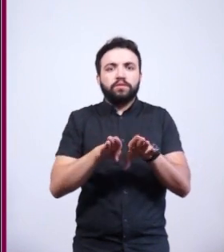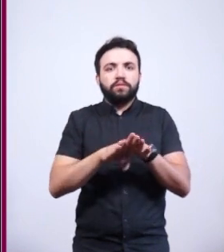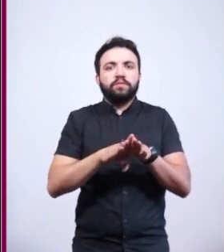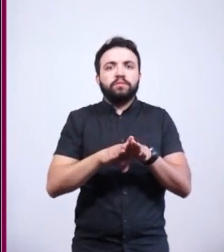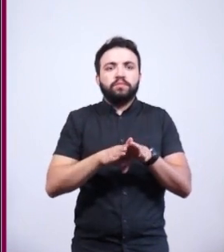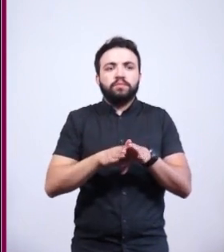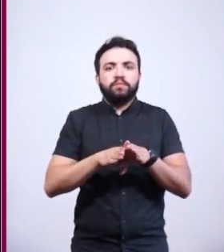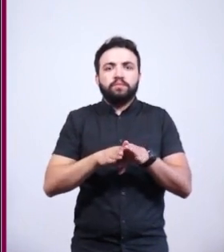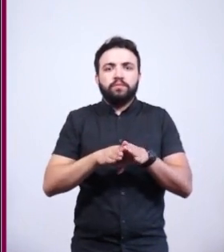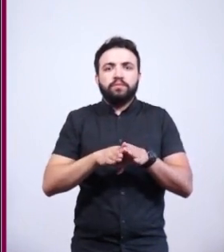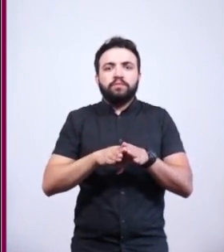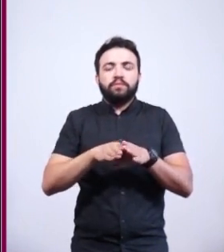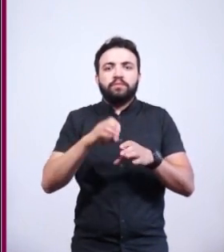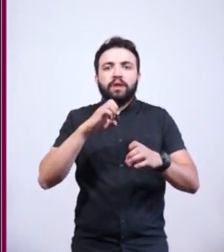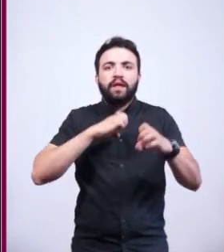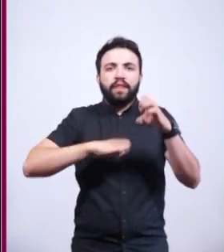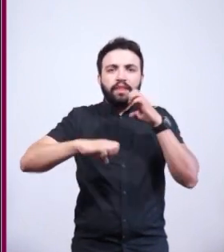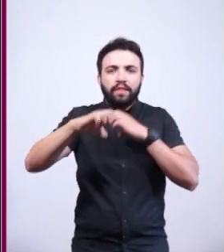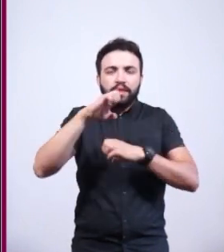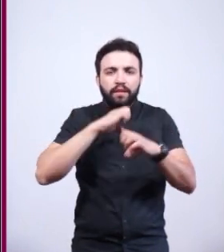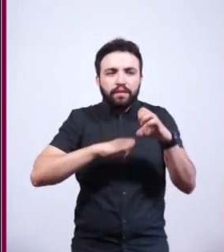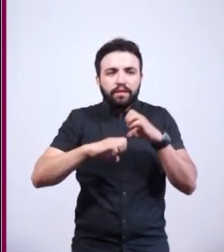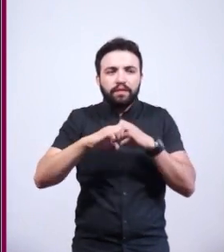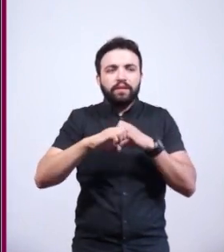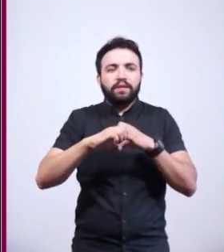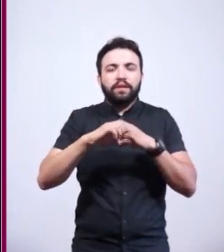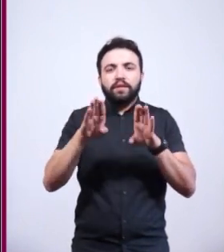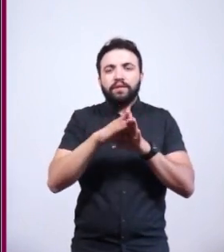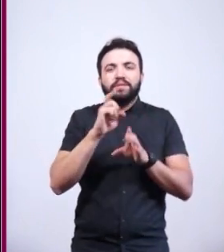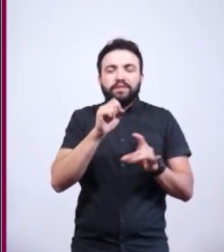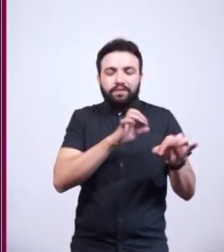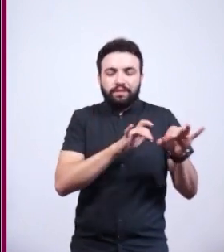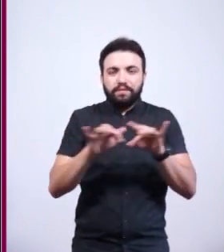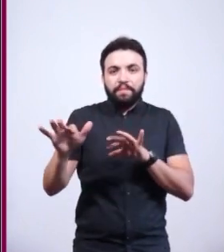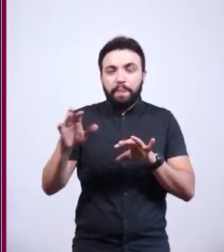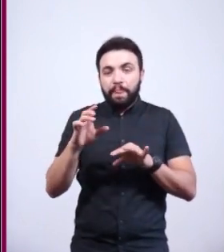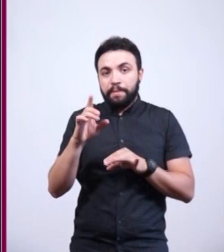que tocaban el piano, en su mayoría mujeres,